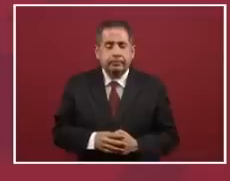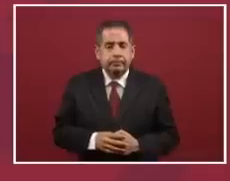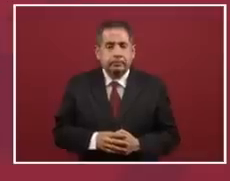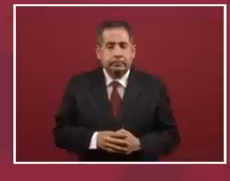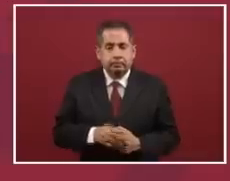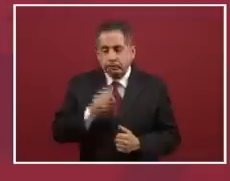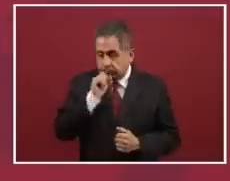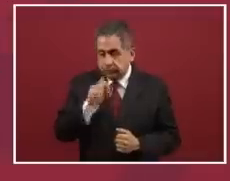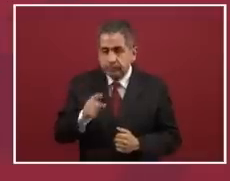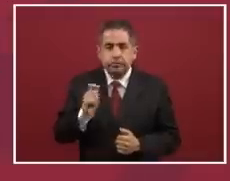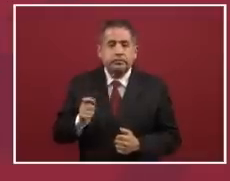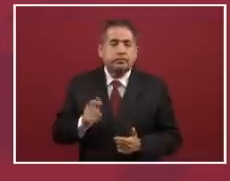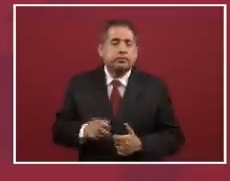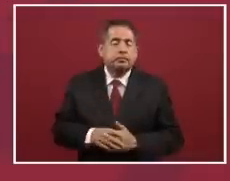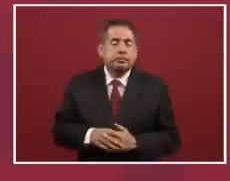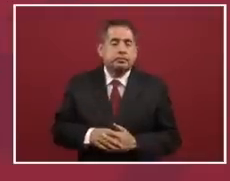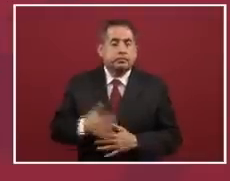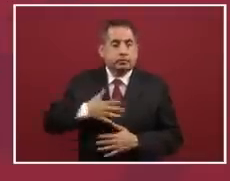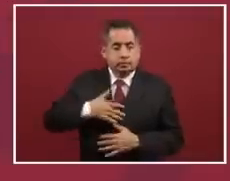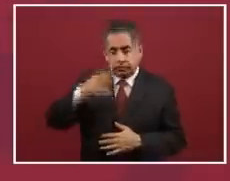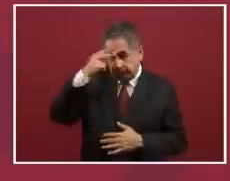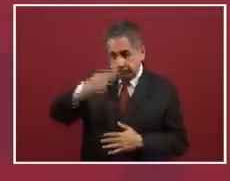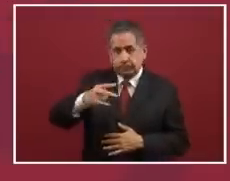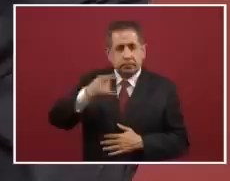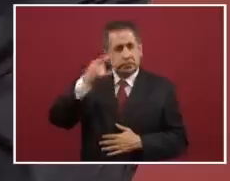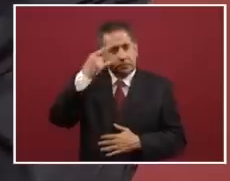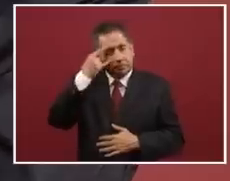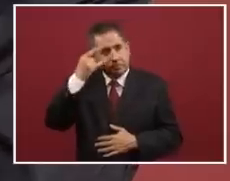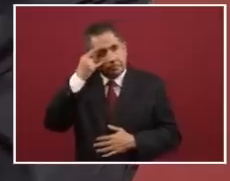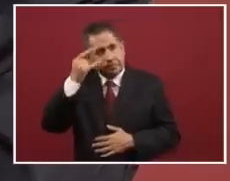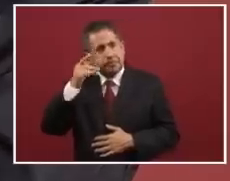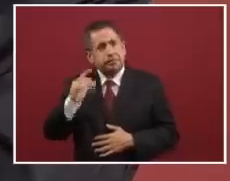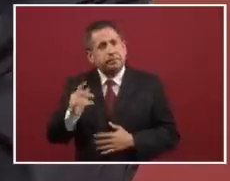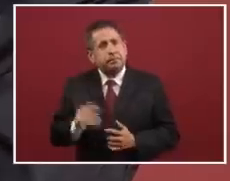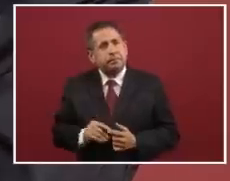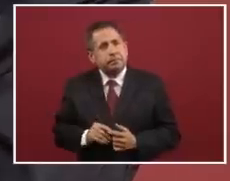de parte de México, Campeche,